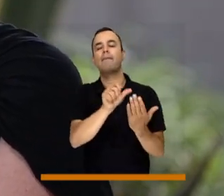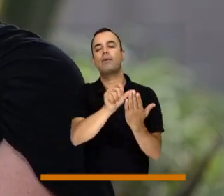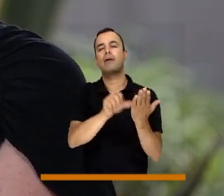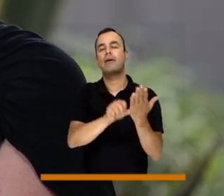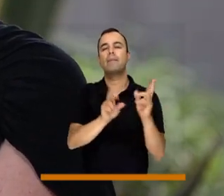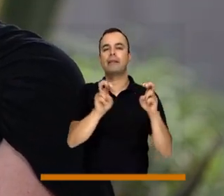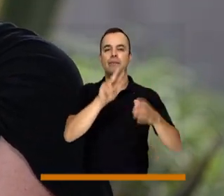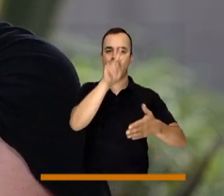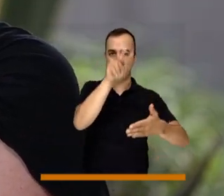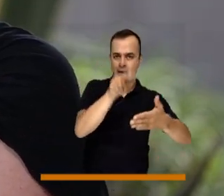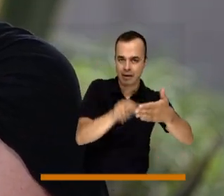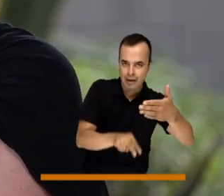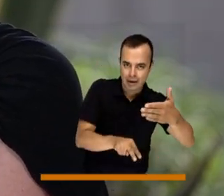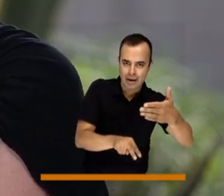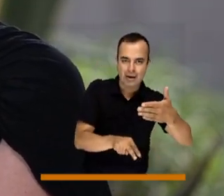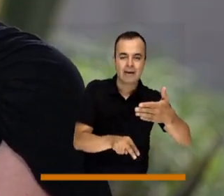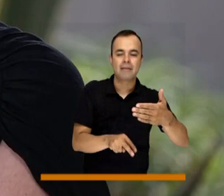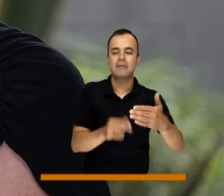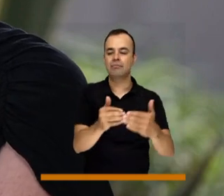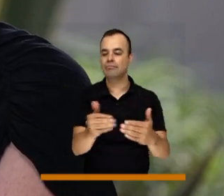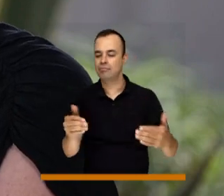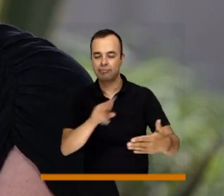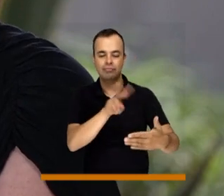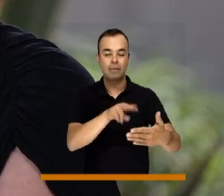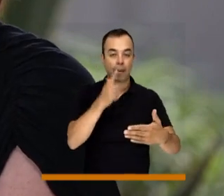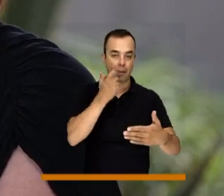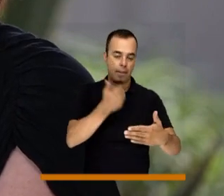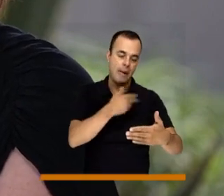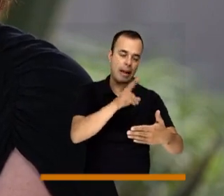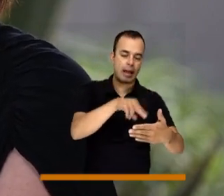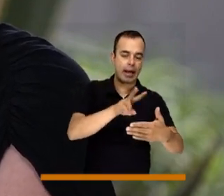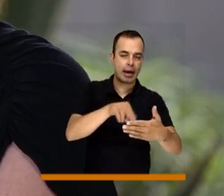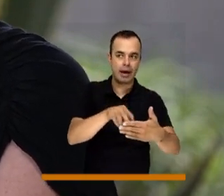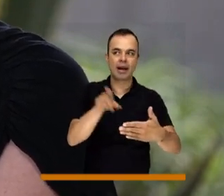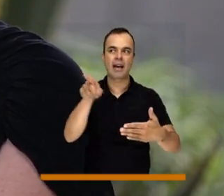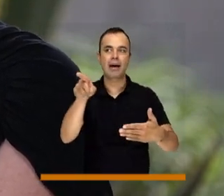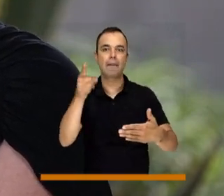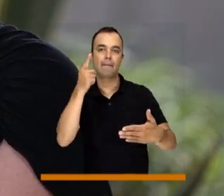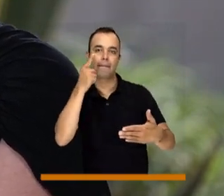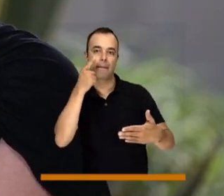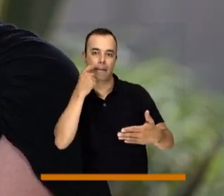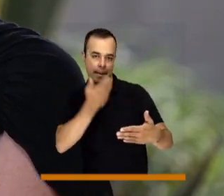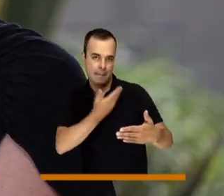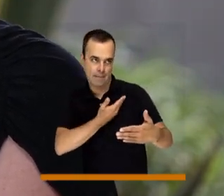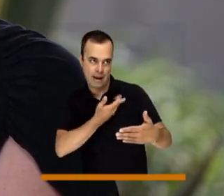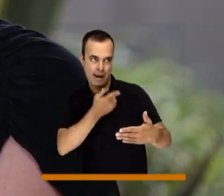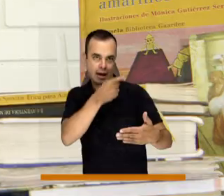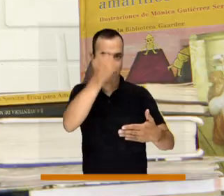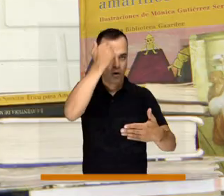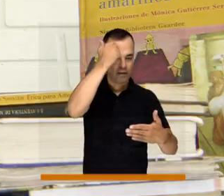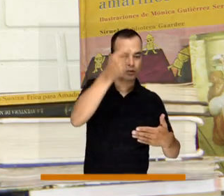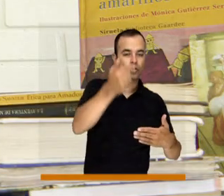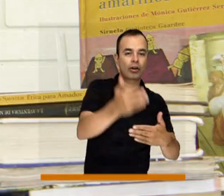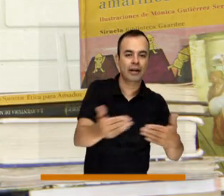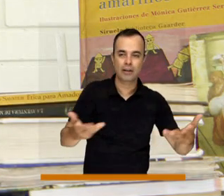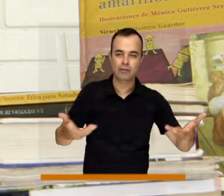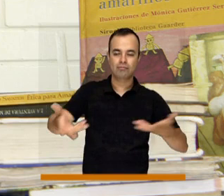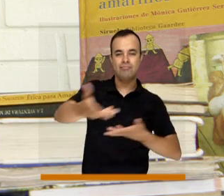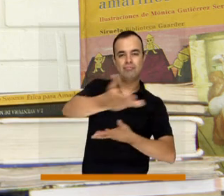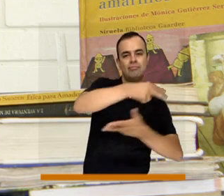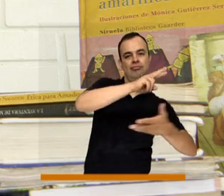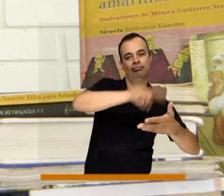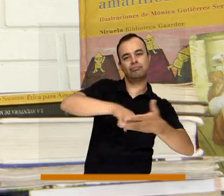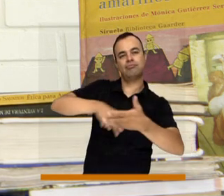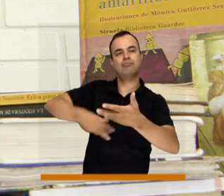que tenían con Ratón de Biblioteca. Se leía con los papás, con las maestras y con los niños, y ese estudio